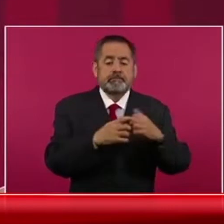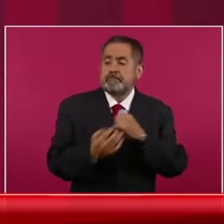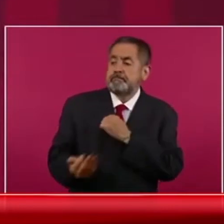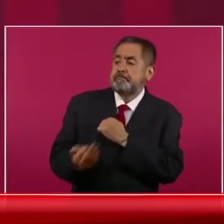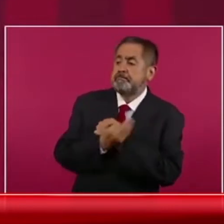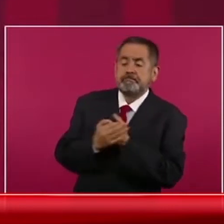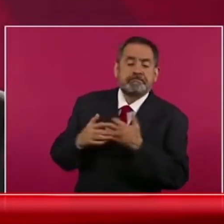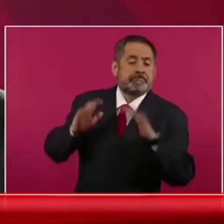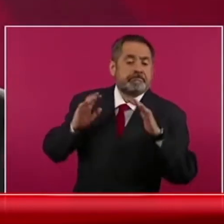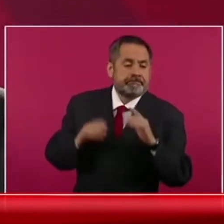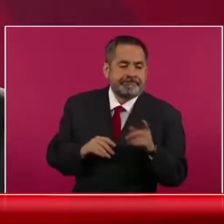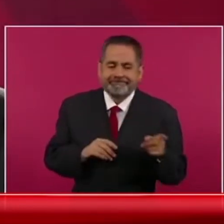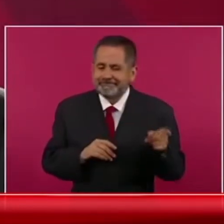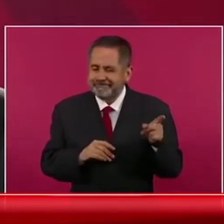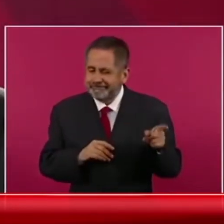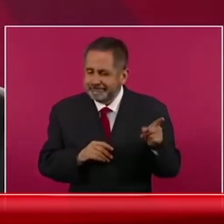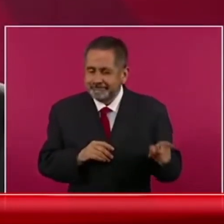público,